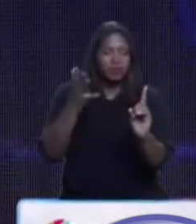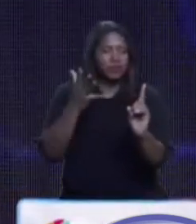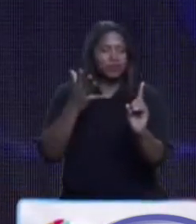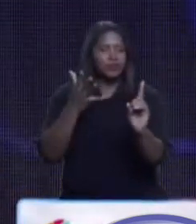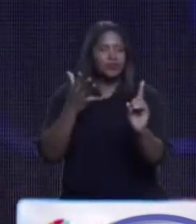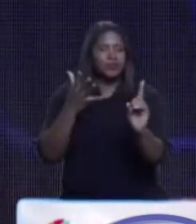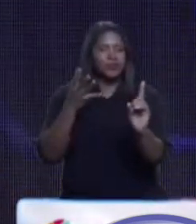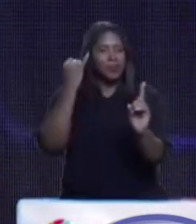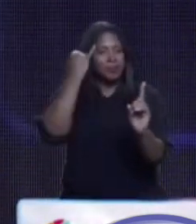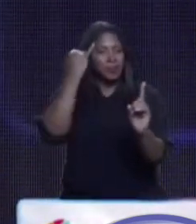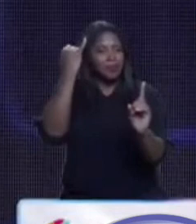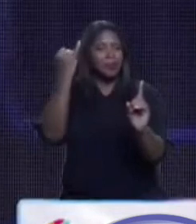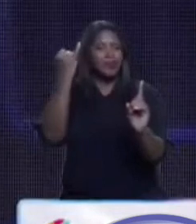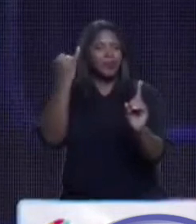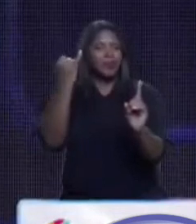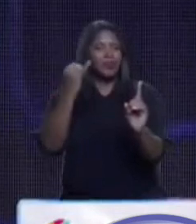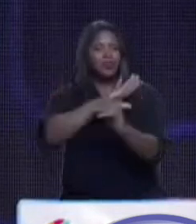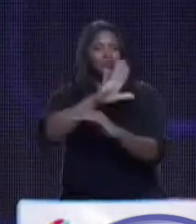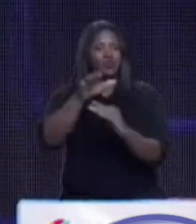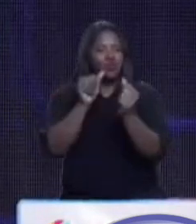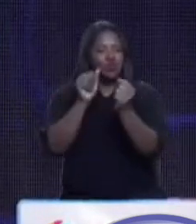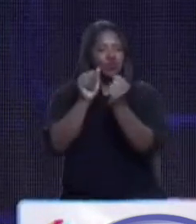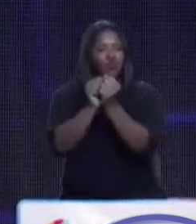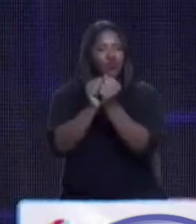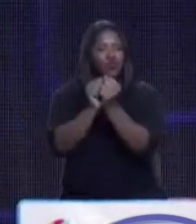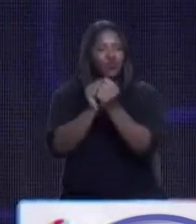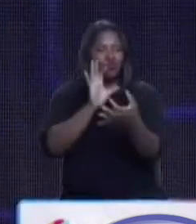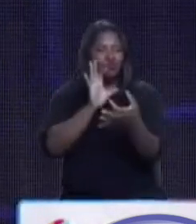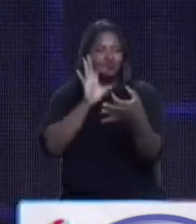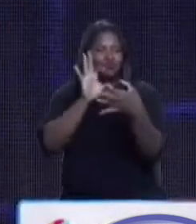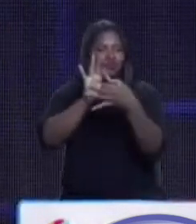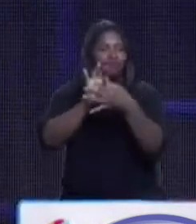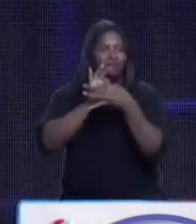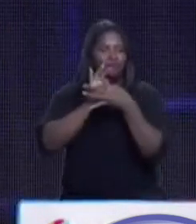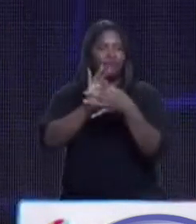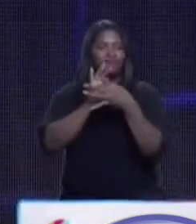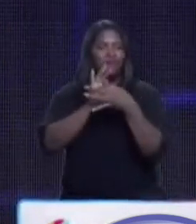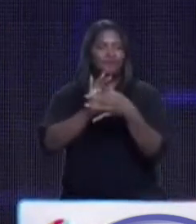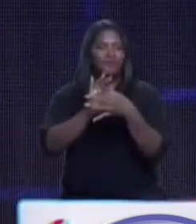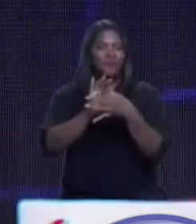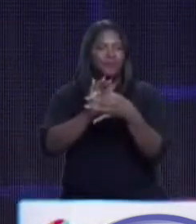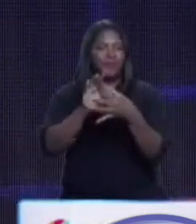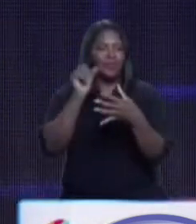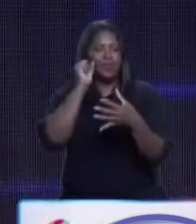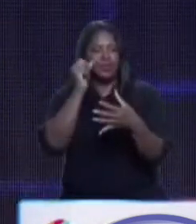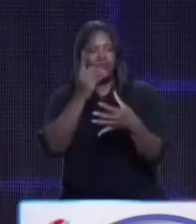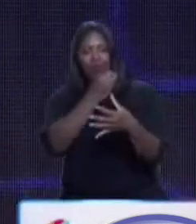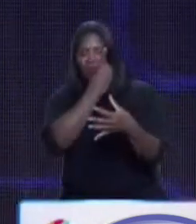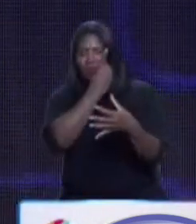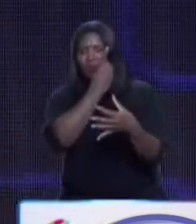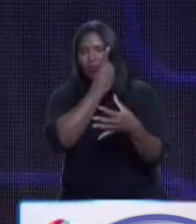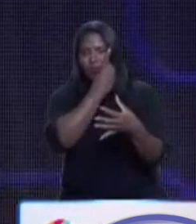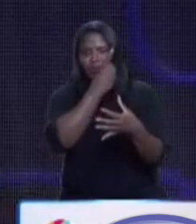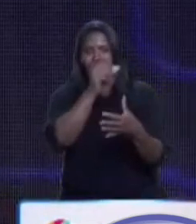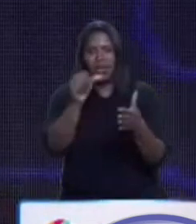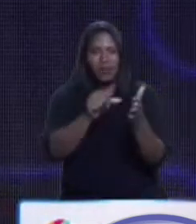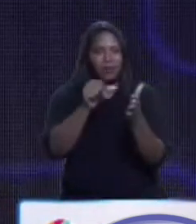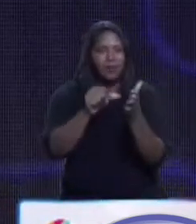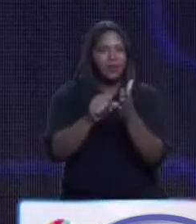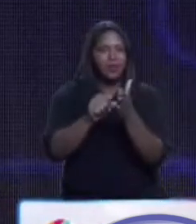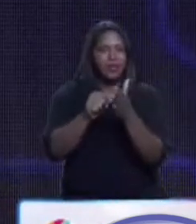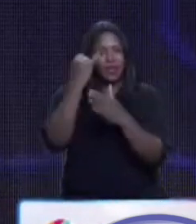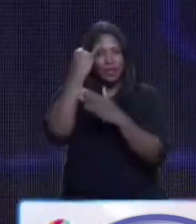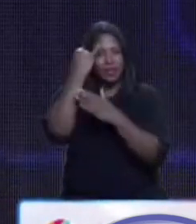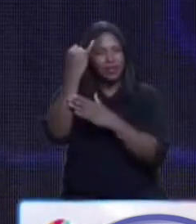más bien debe ser de que nos unamos todos para trabajar por uno, el Santo Domingo que queremos, la ciudad que soñamos y la capital que